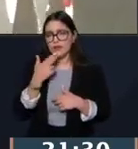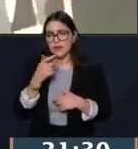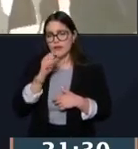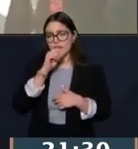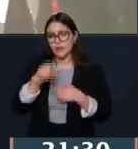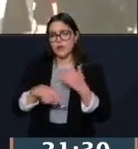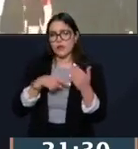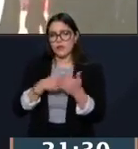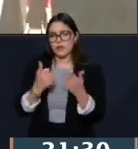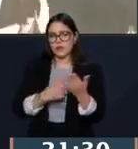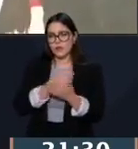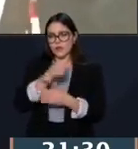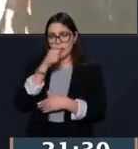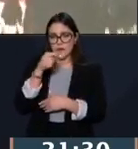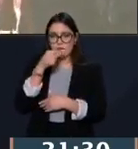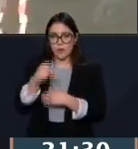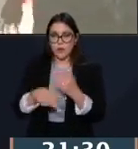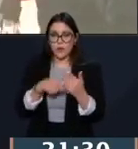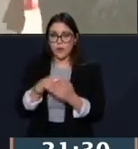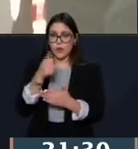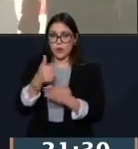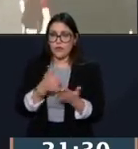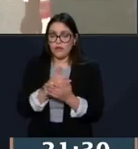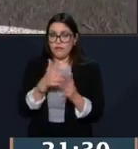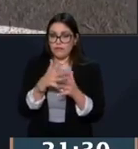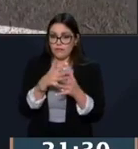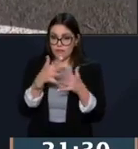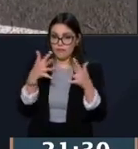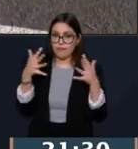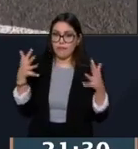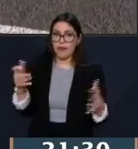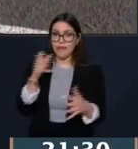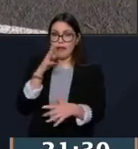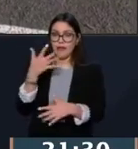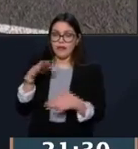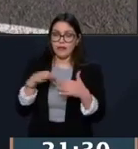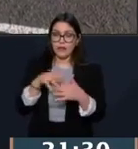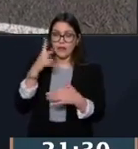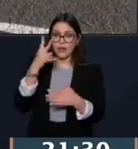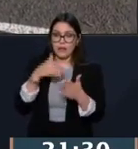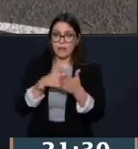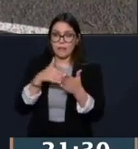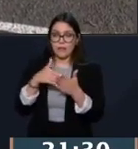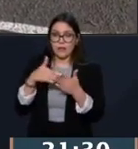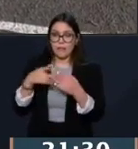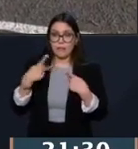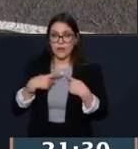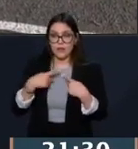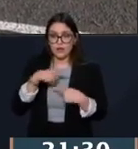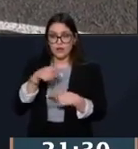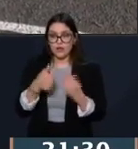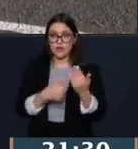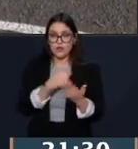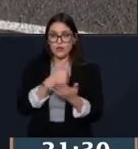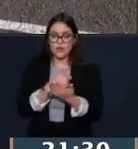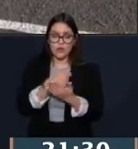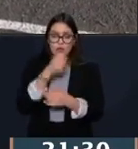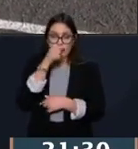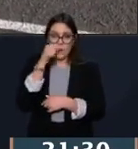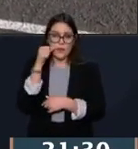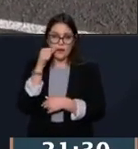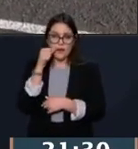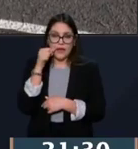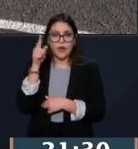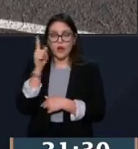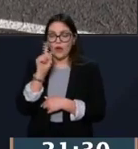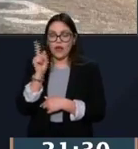Juárez, que es una ciudad muy grande, ojo, estamos Ujú. hablando de casi 2 millones de habitantes, sino el estado